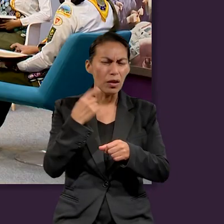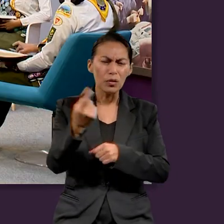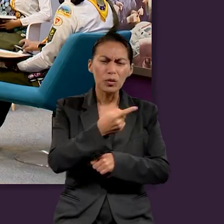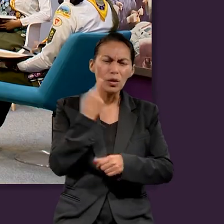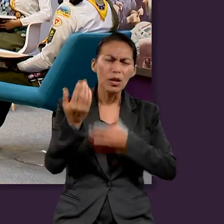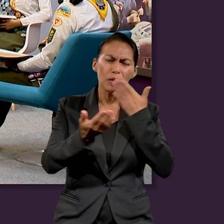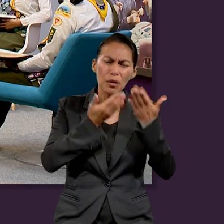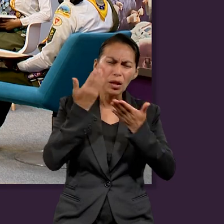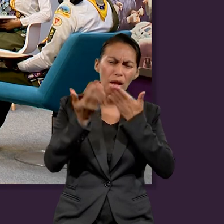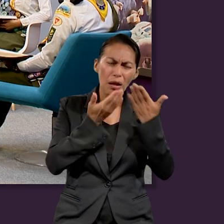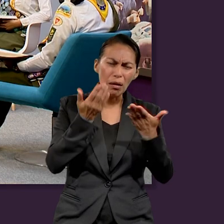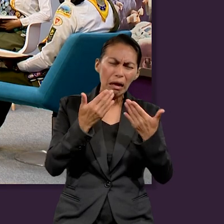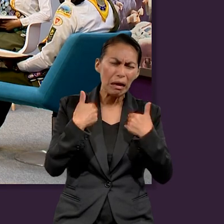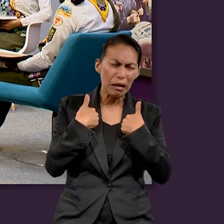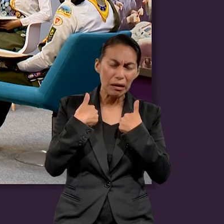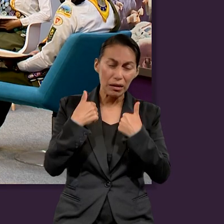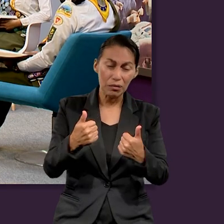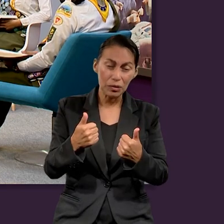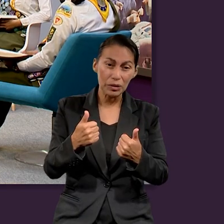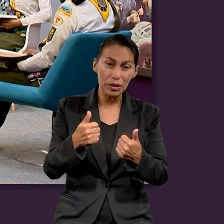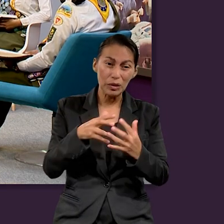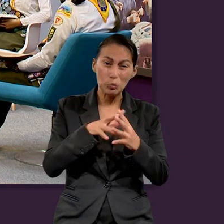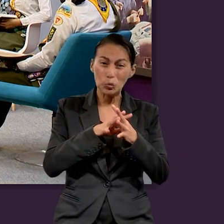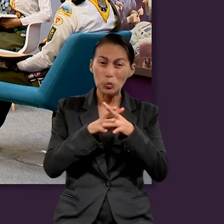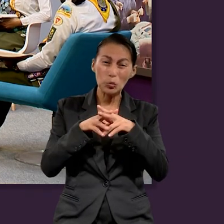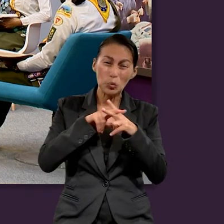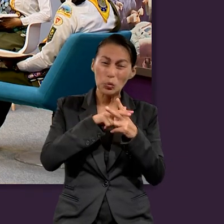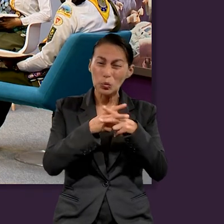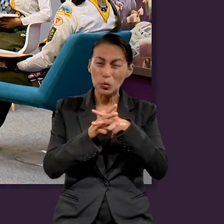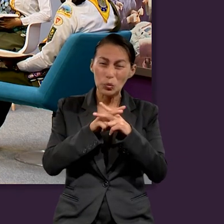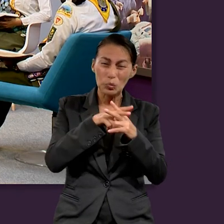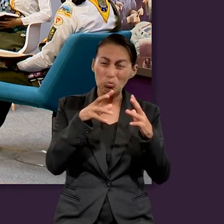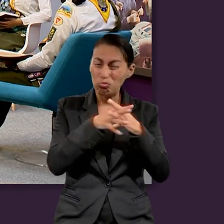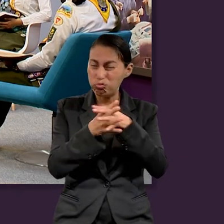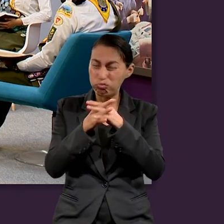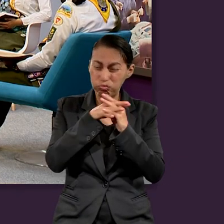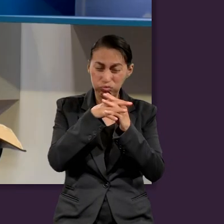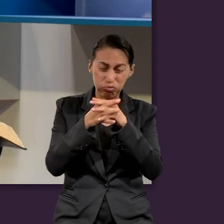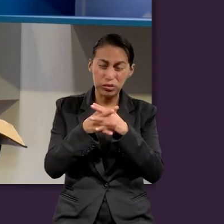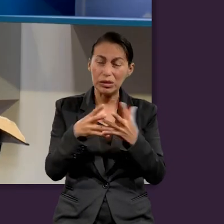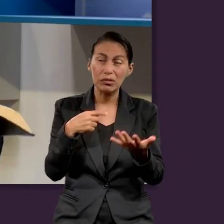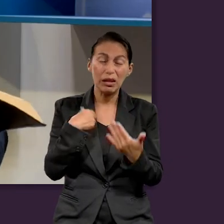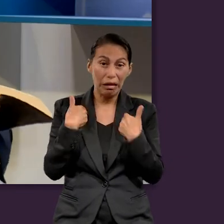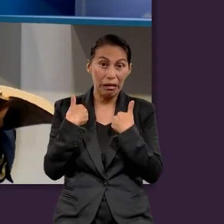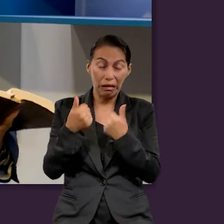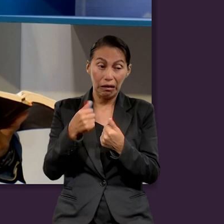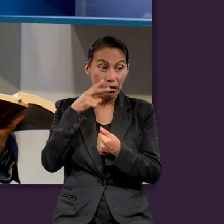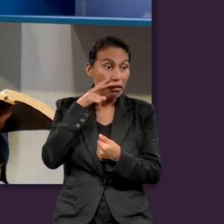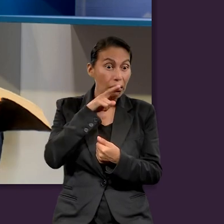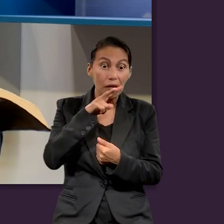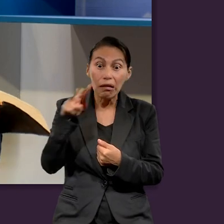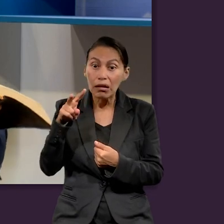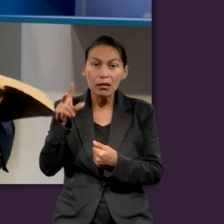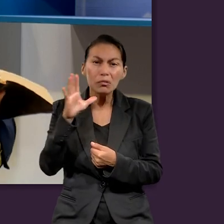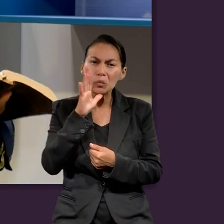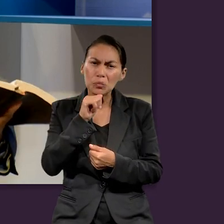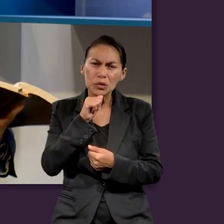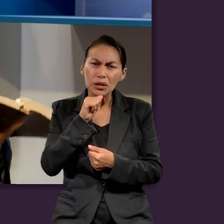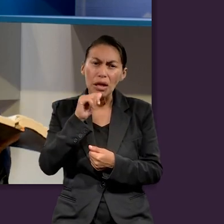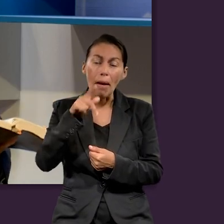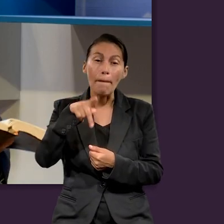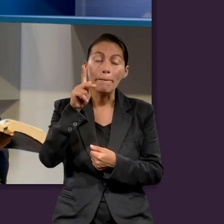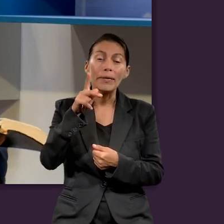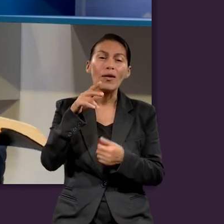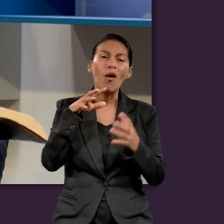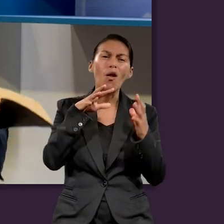dentro del estudio nosotros veíamos que hay una lucha que está pasando que quizás nosotros no la podamos ver con nuestros